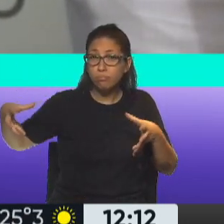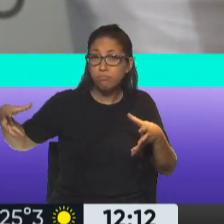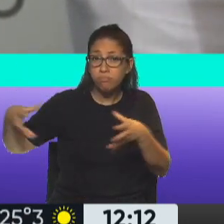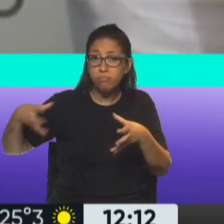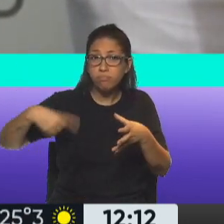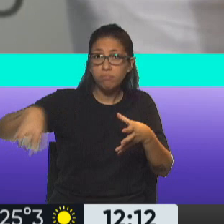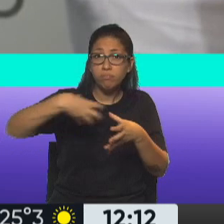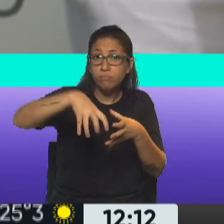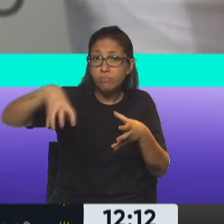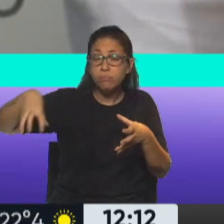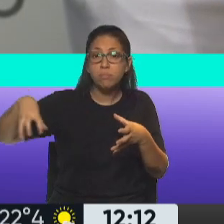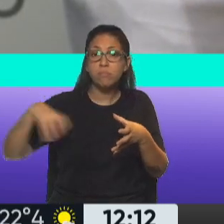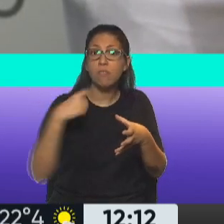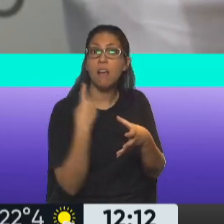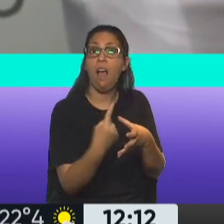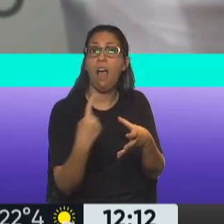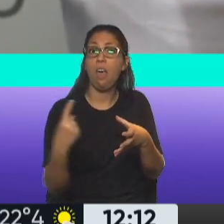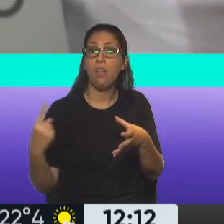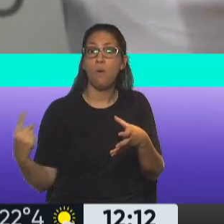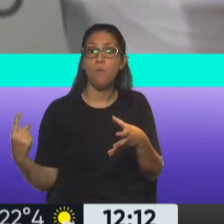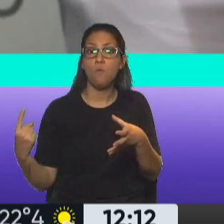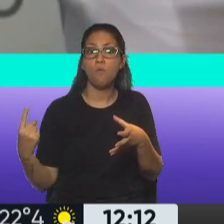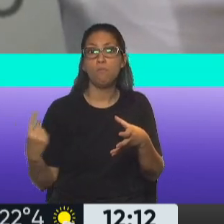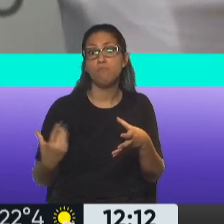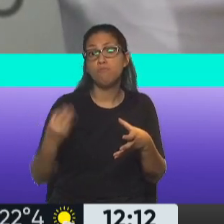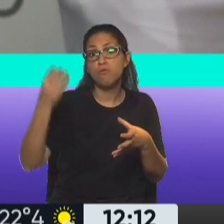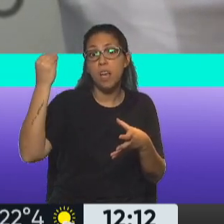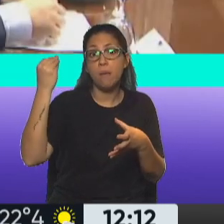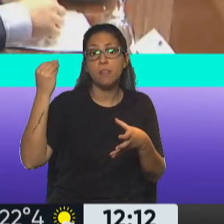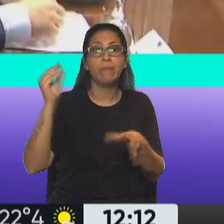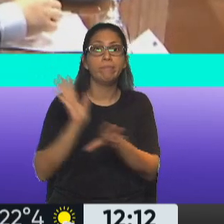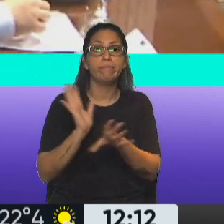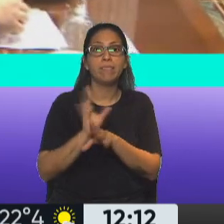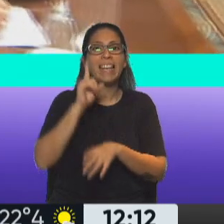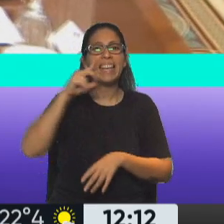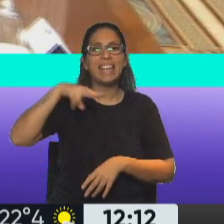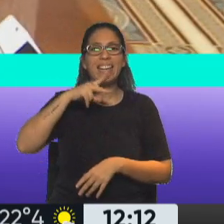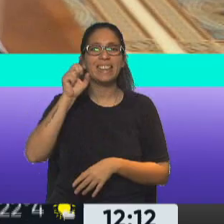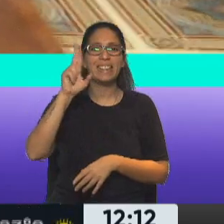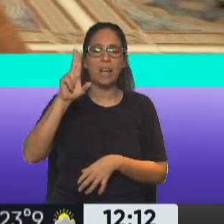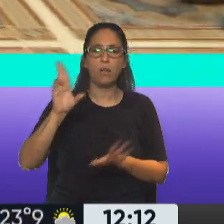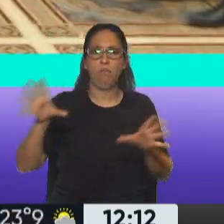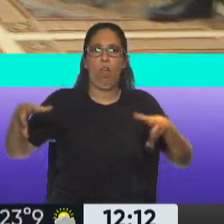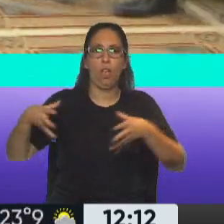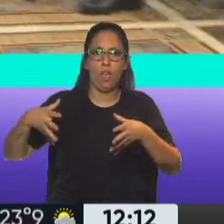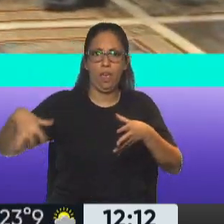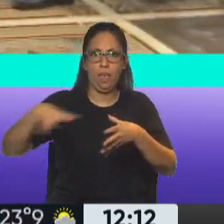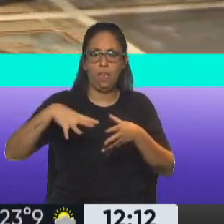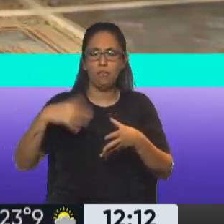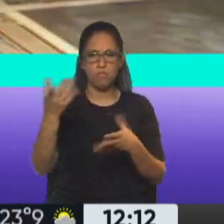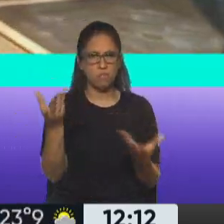que actúan, de hecho, muchas veces como un interbloque. Entonces, ¿por qué se